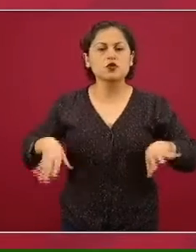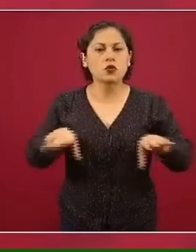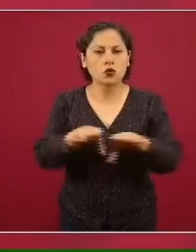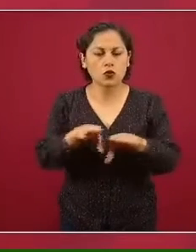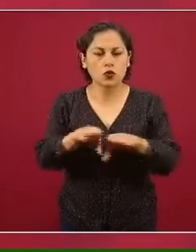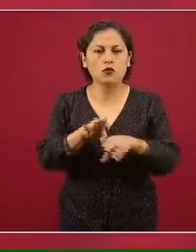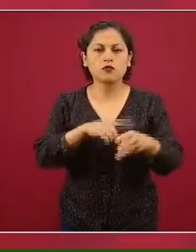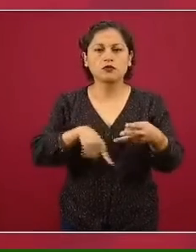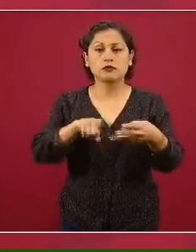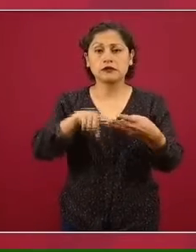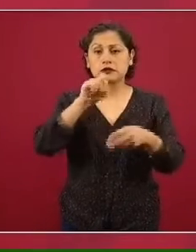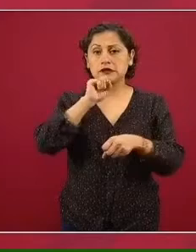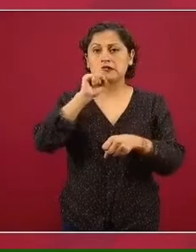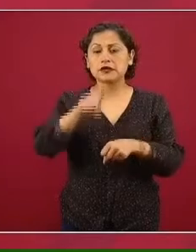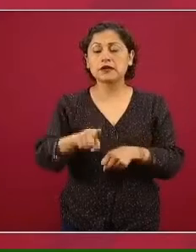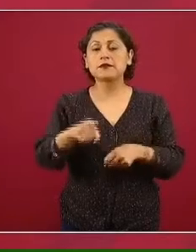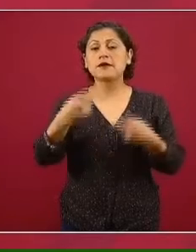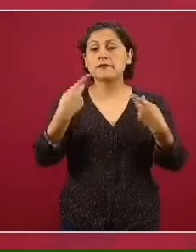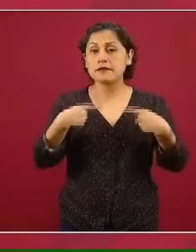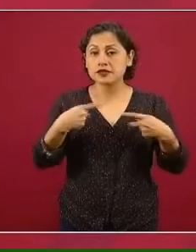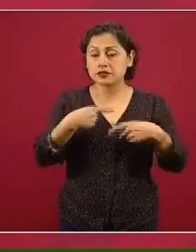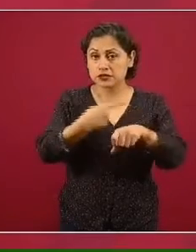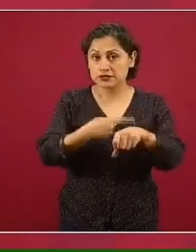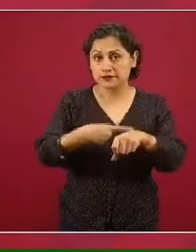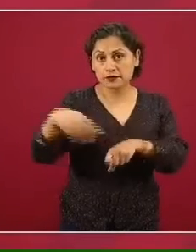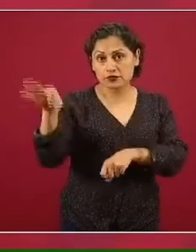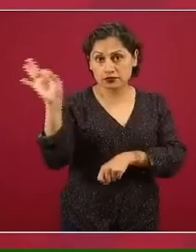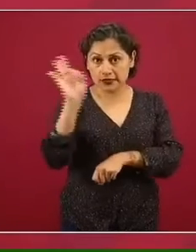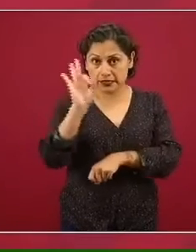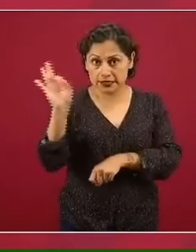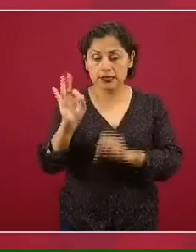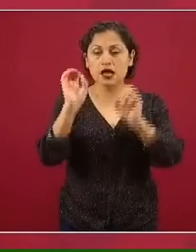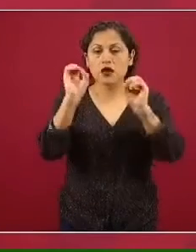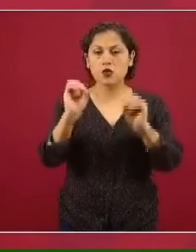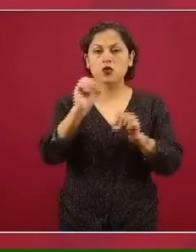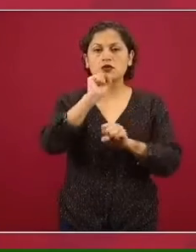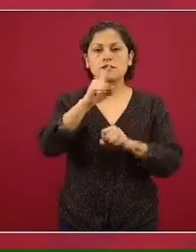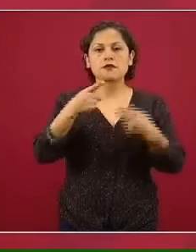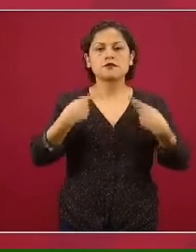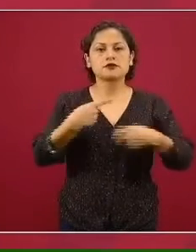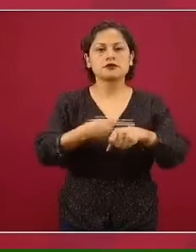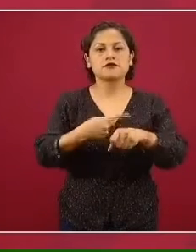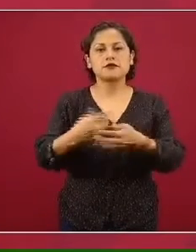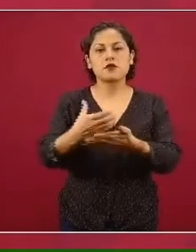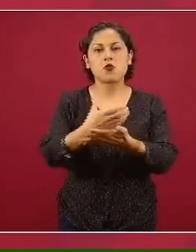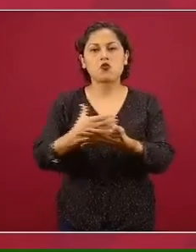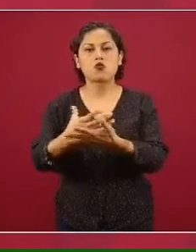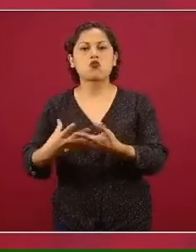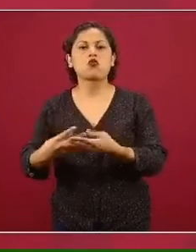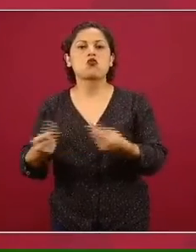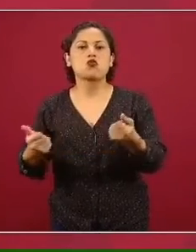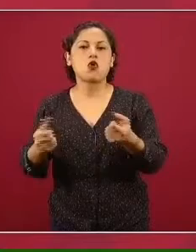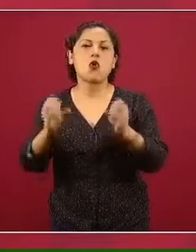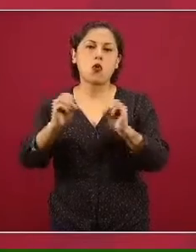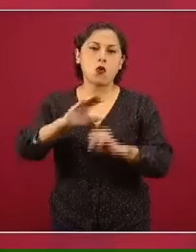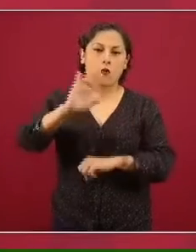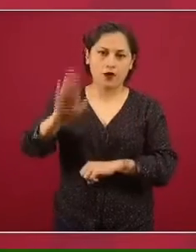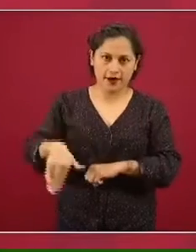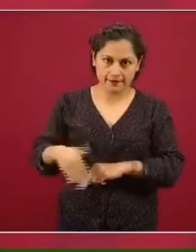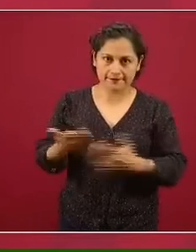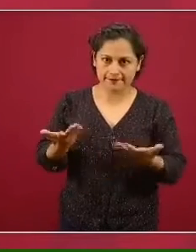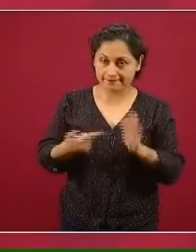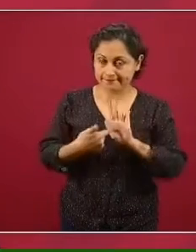casos estimados como la mortalidad y las recuperaciones. Y vamos a dejar un segmento